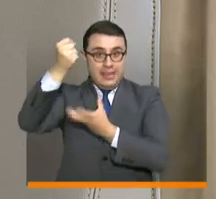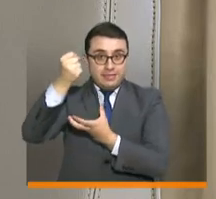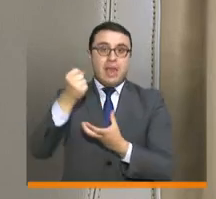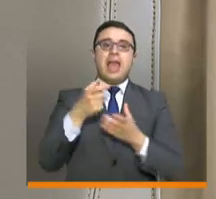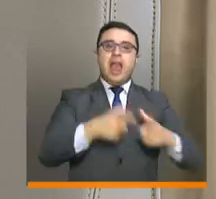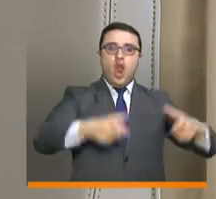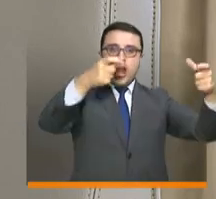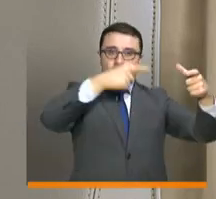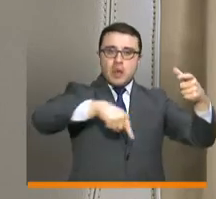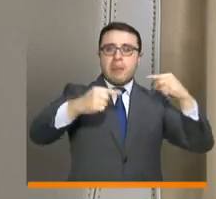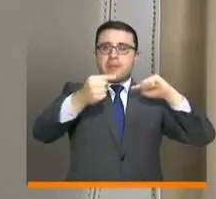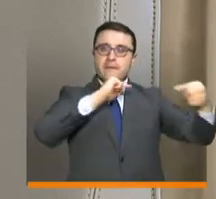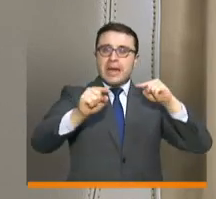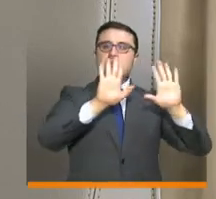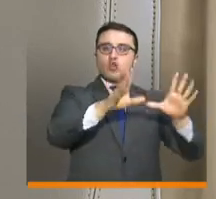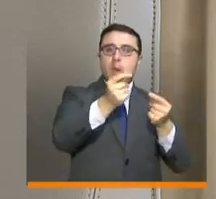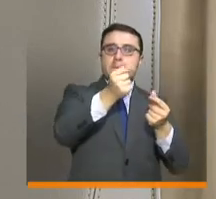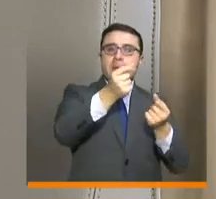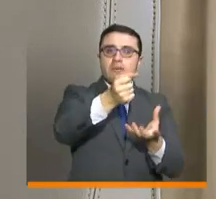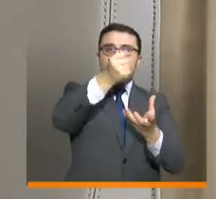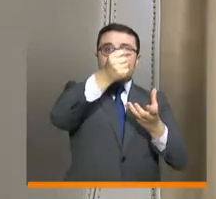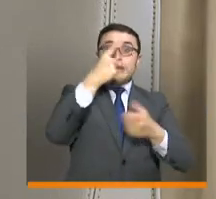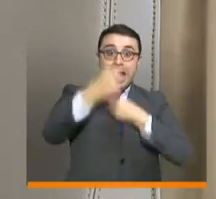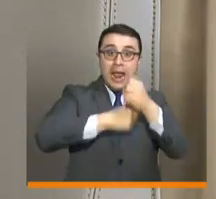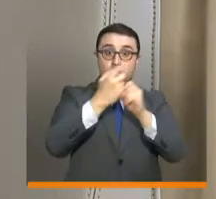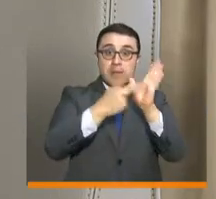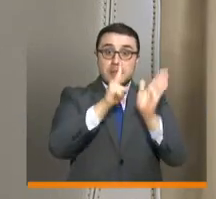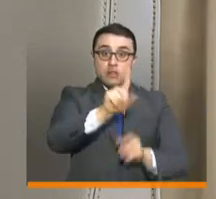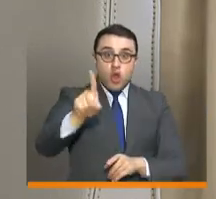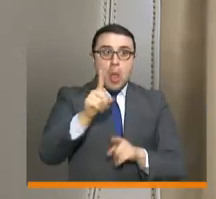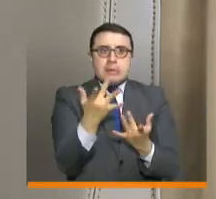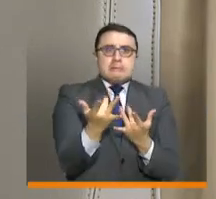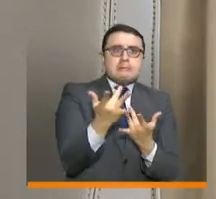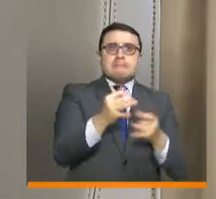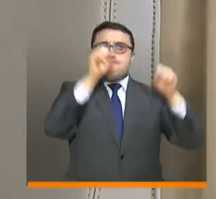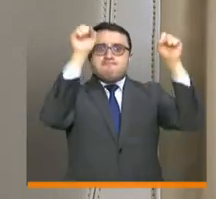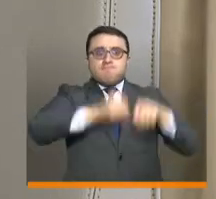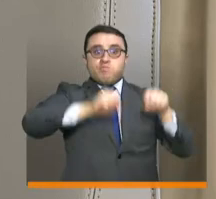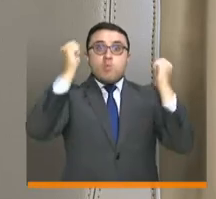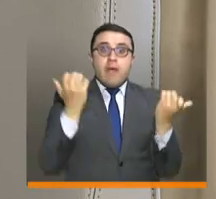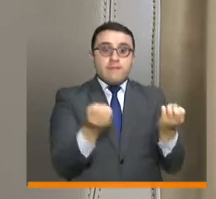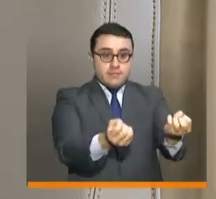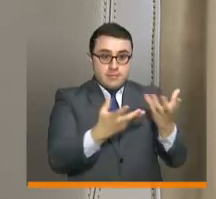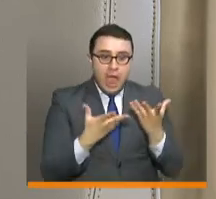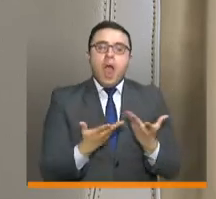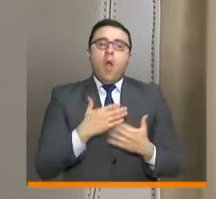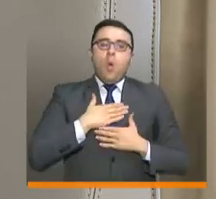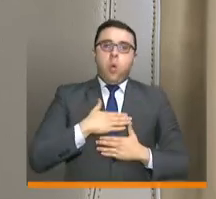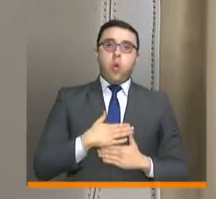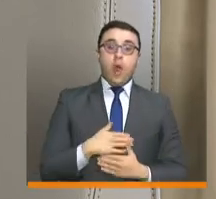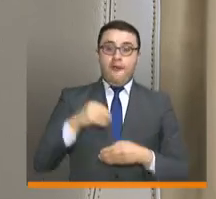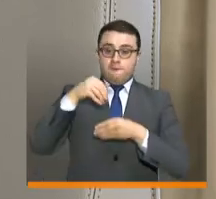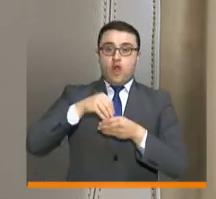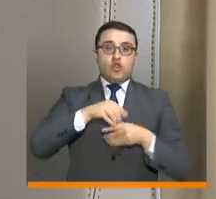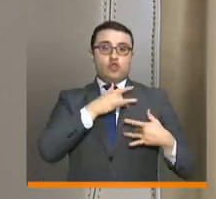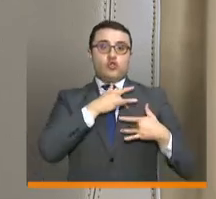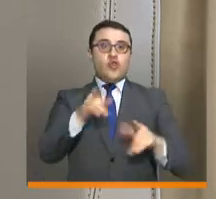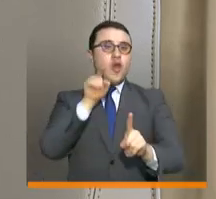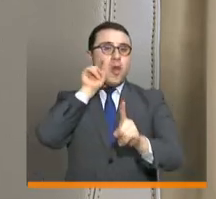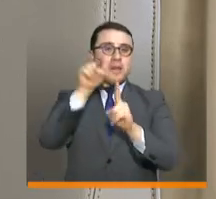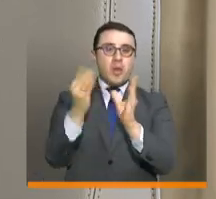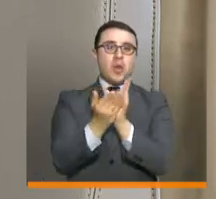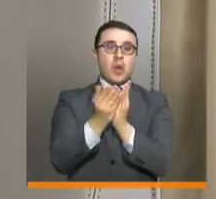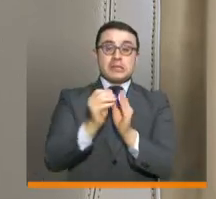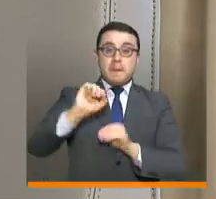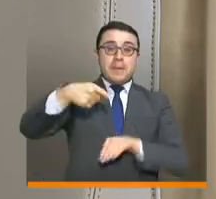en el debate de presupuesto, se va a permitir, y esperamos que así quede aprobado, que continuamos con el Fondo de Solidaridad para la Educación todo el